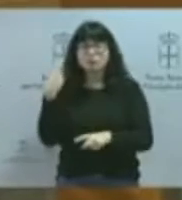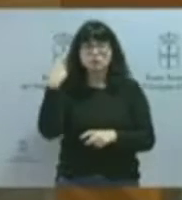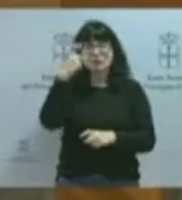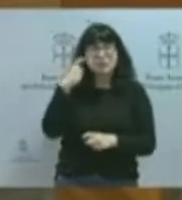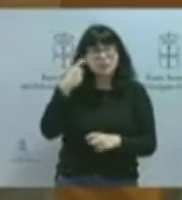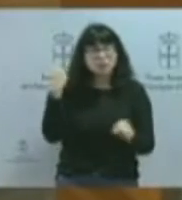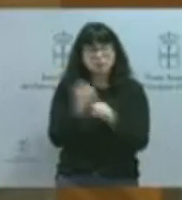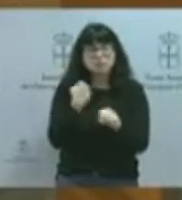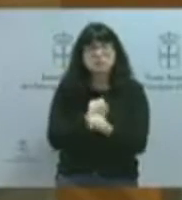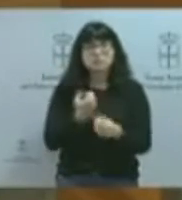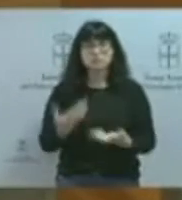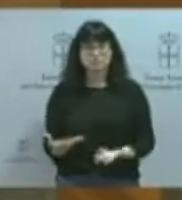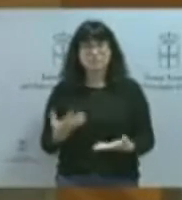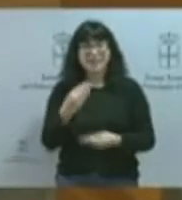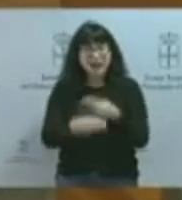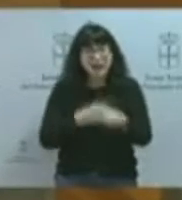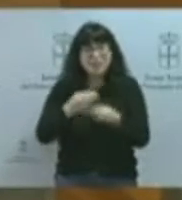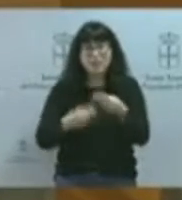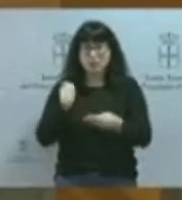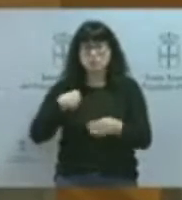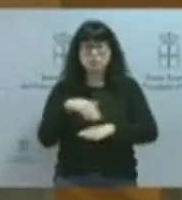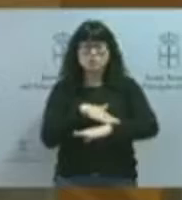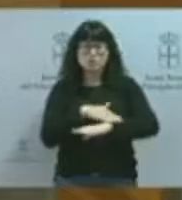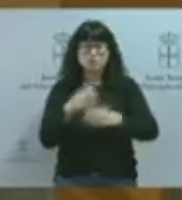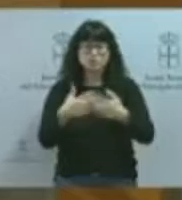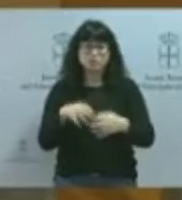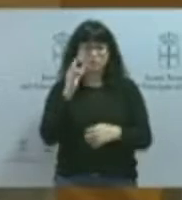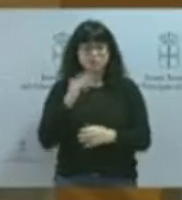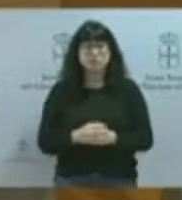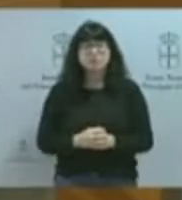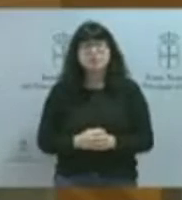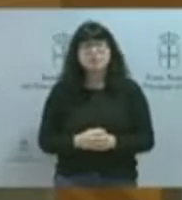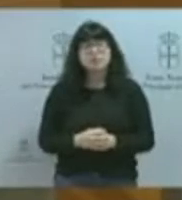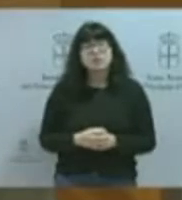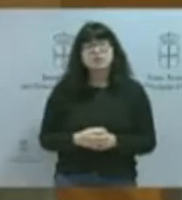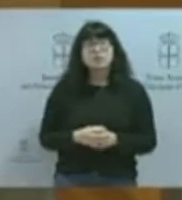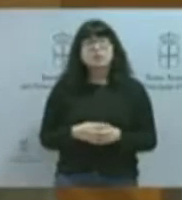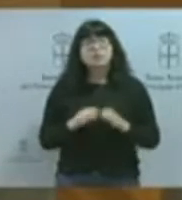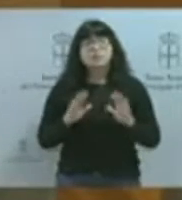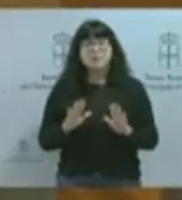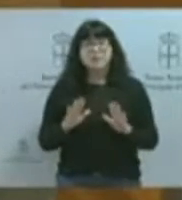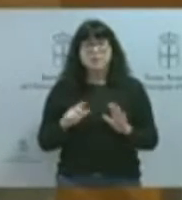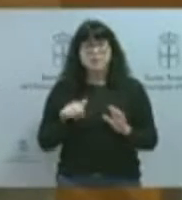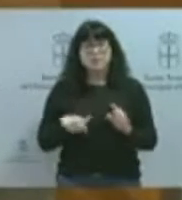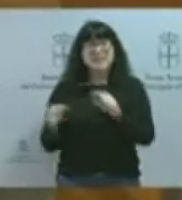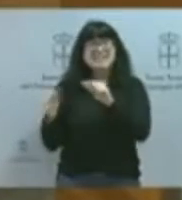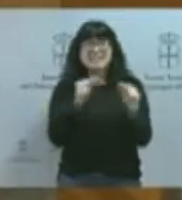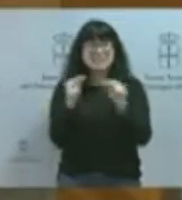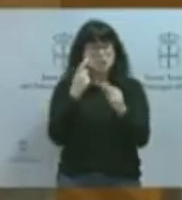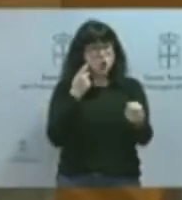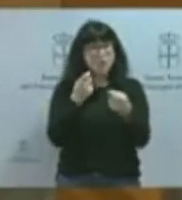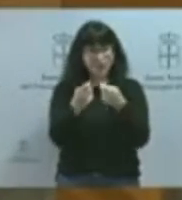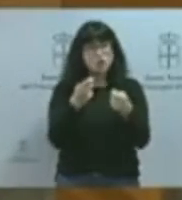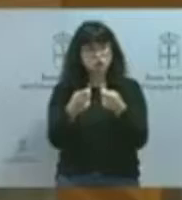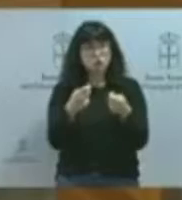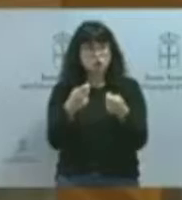ministra de Industria. Mire, pero esta sesión de control, que a mí me parece bien, nosotros lo hemos explicado, además tiene un fondo común,